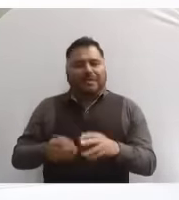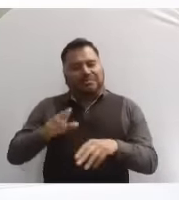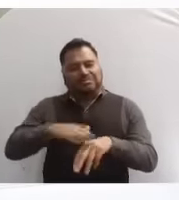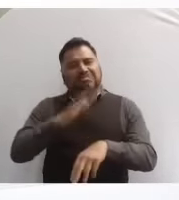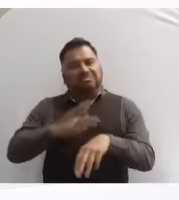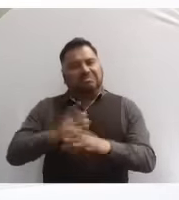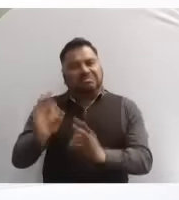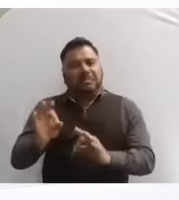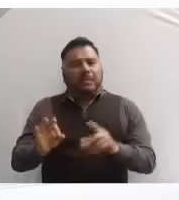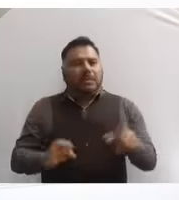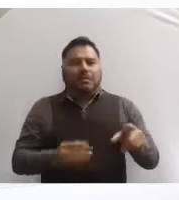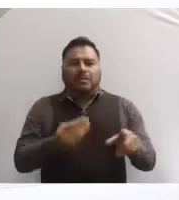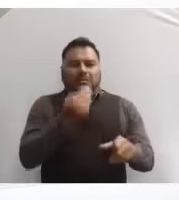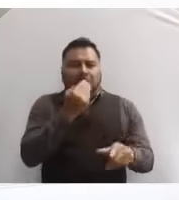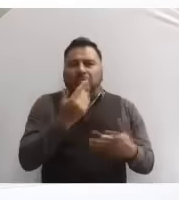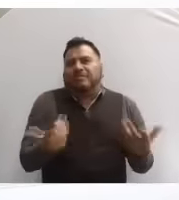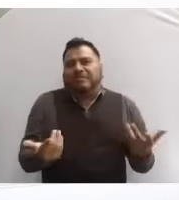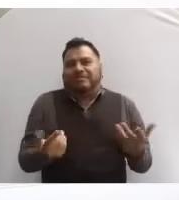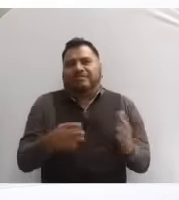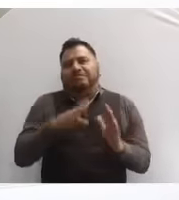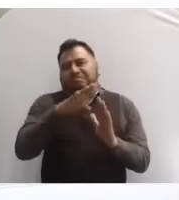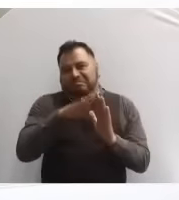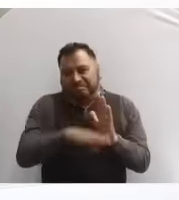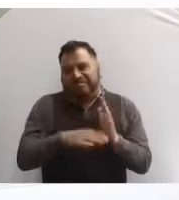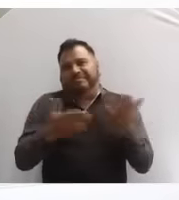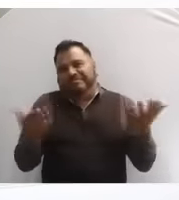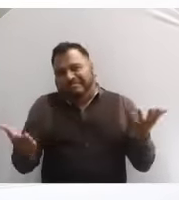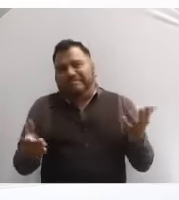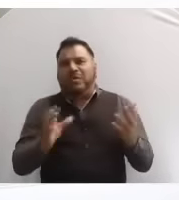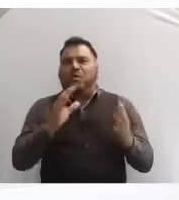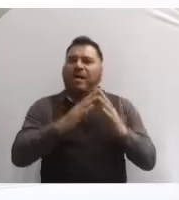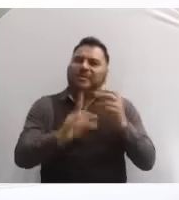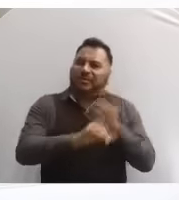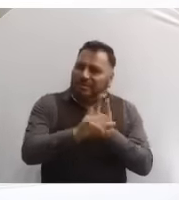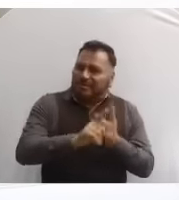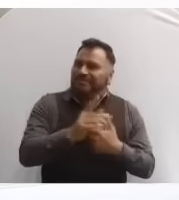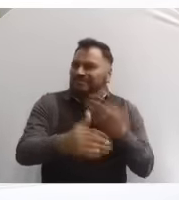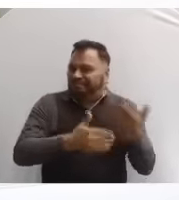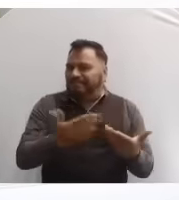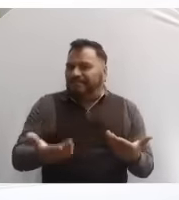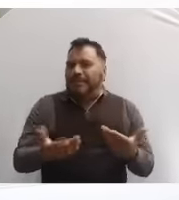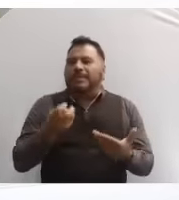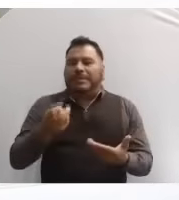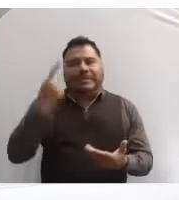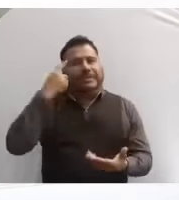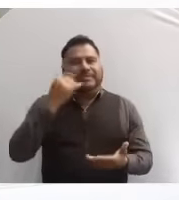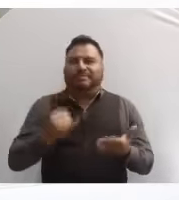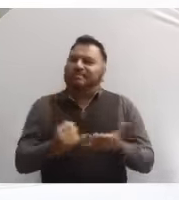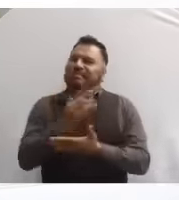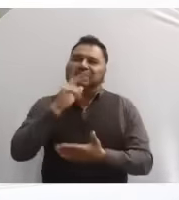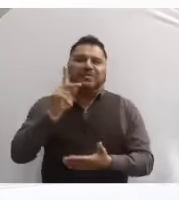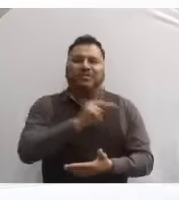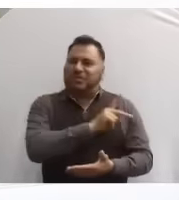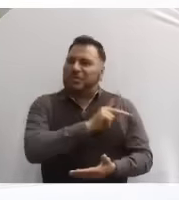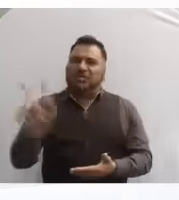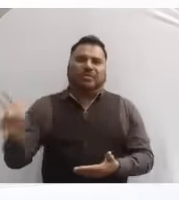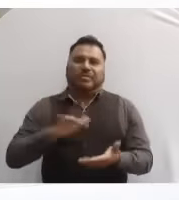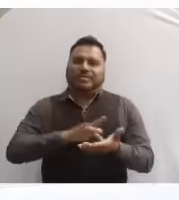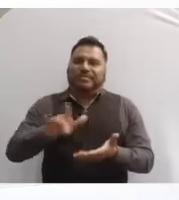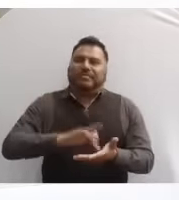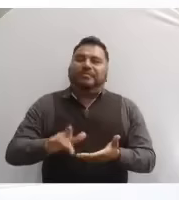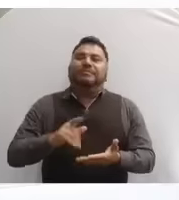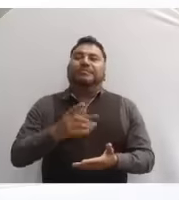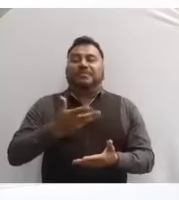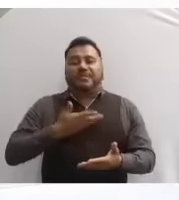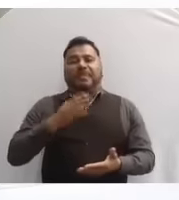quien no llegaba desayunado, quien tenía problemas en la casa. Entonces decidí apoyar a todos. Tienen